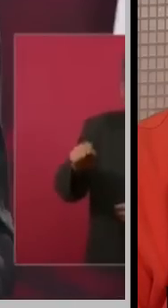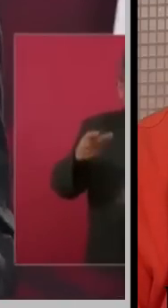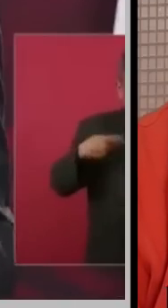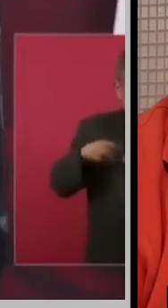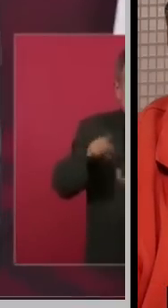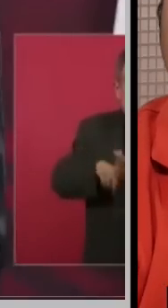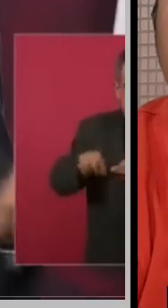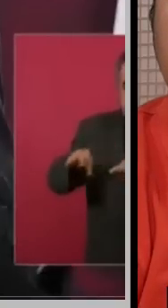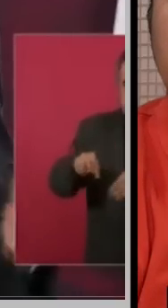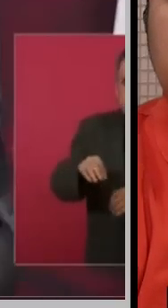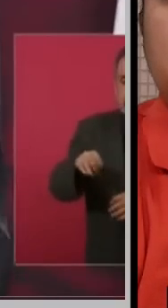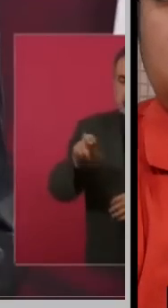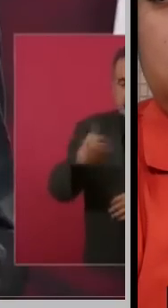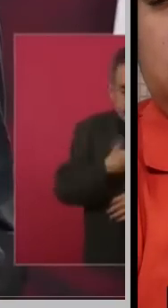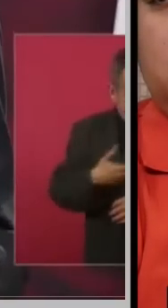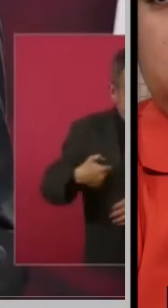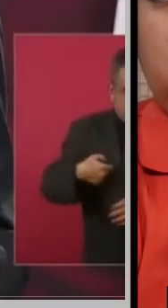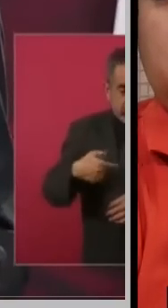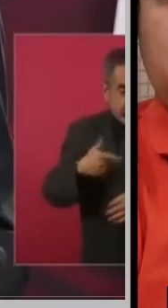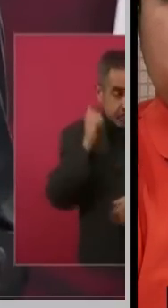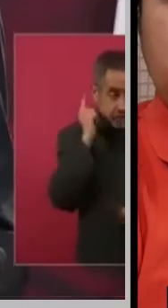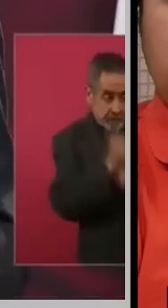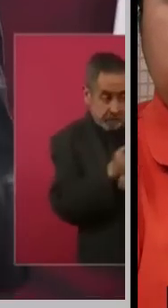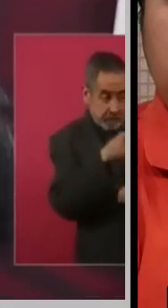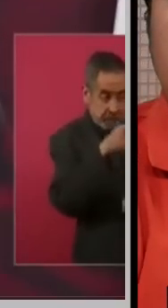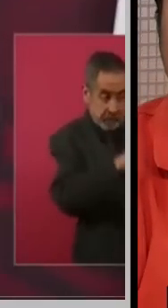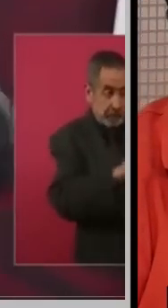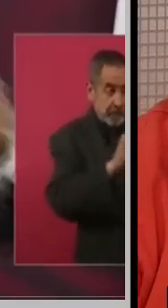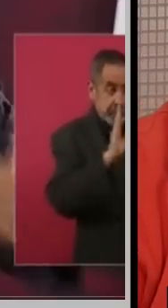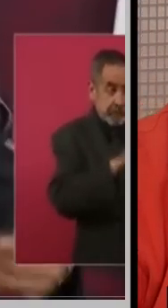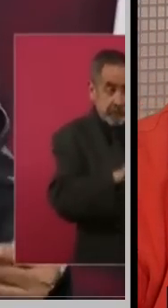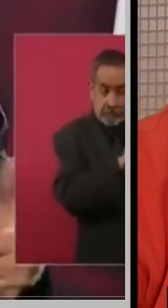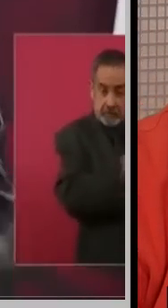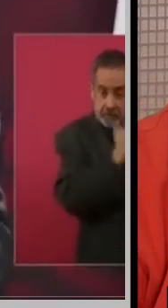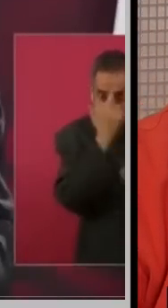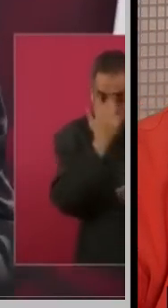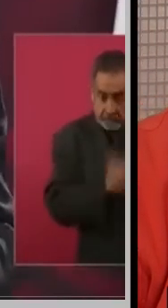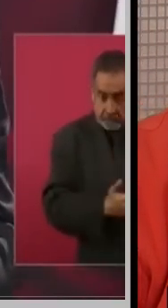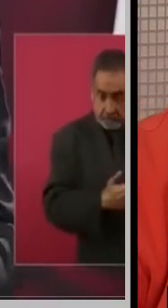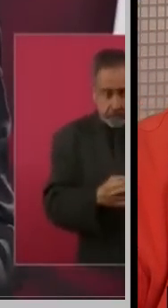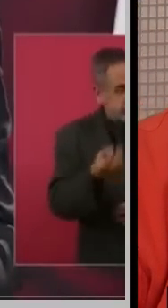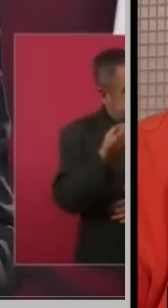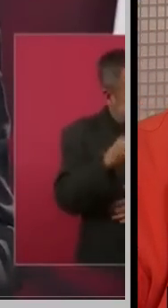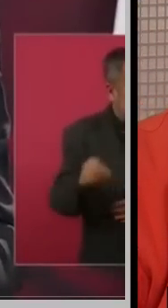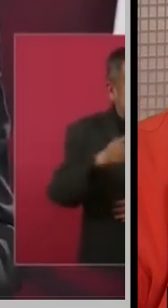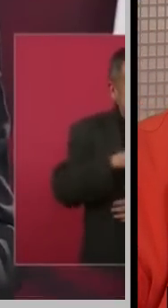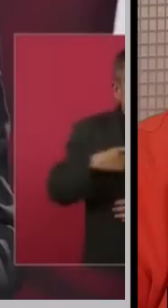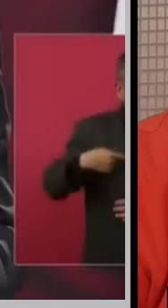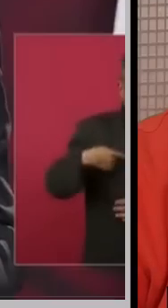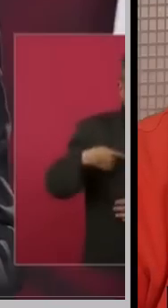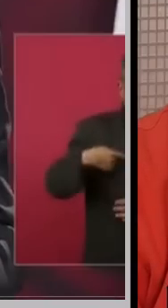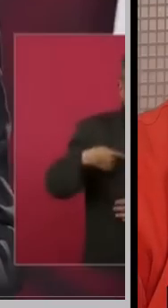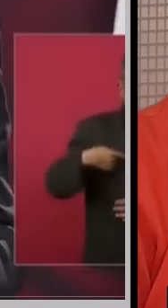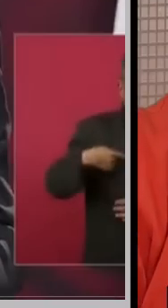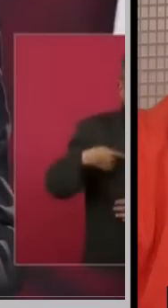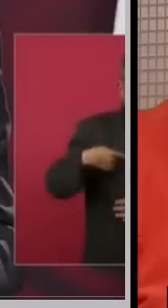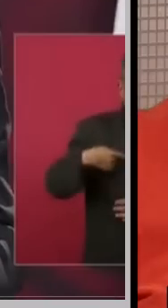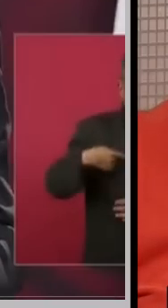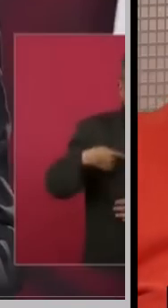de un presunto ilícito tiene que denunciarlo